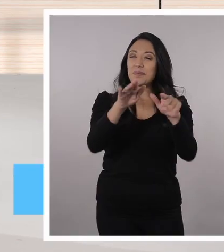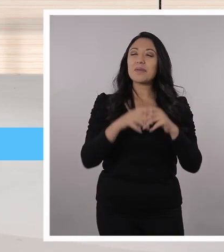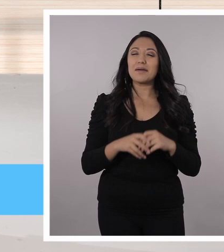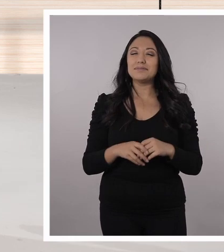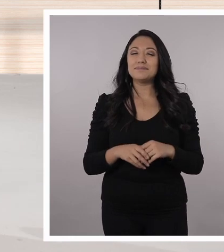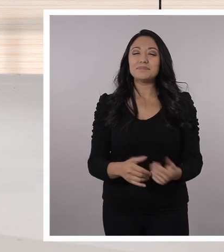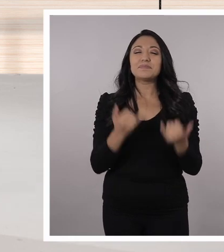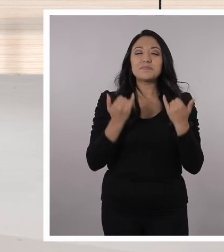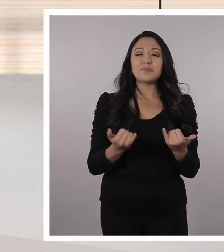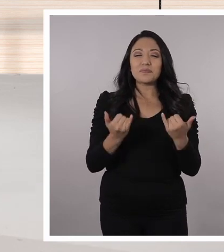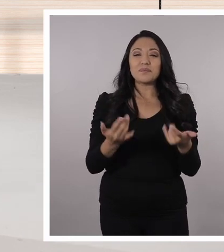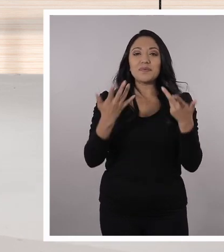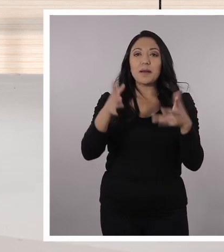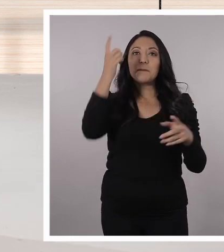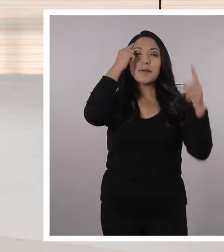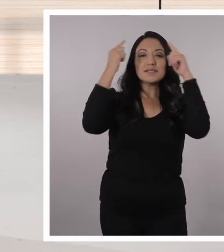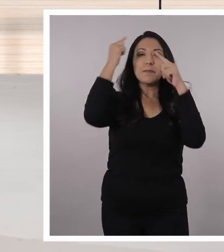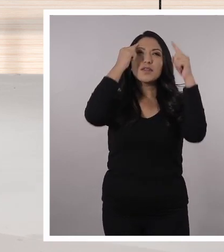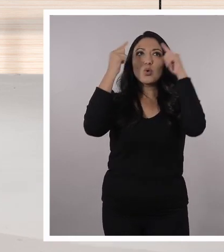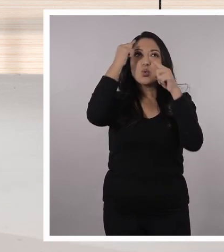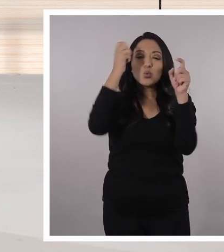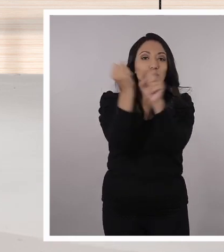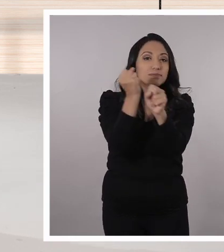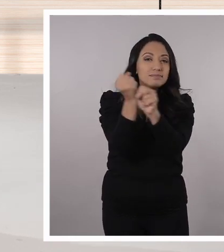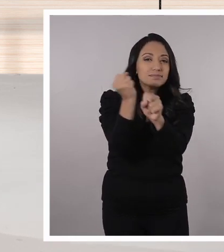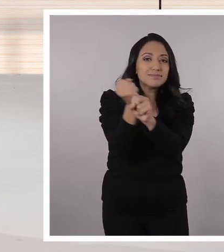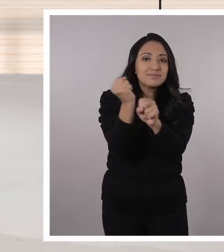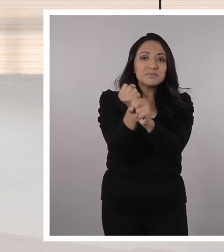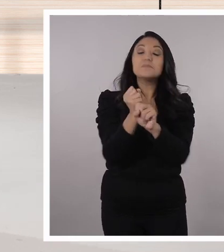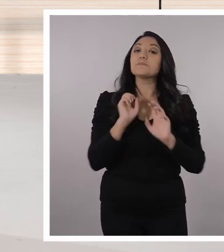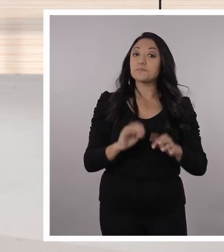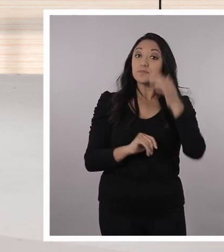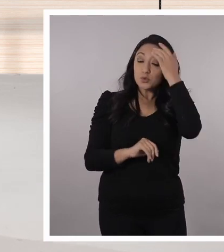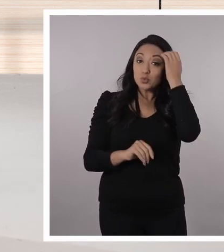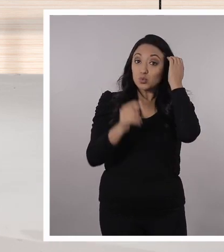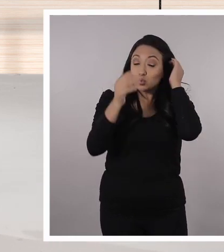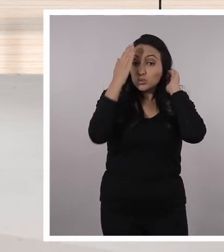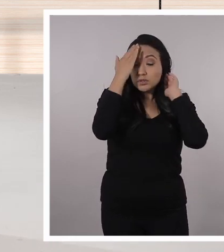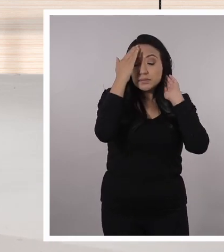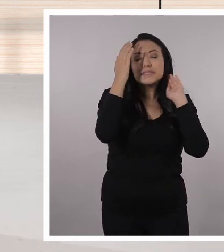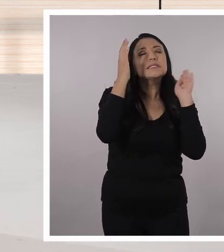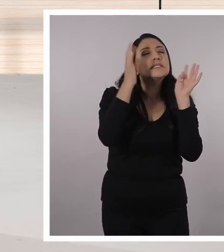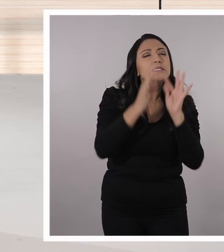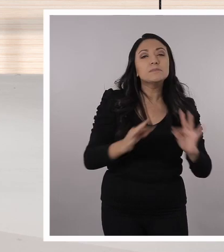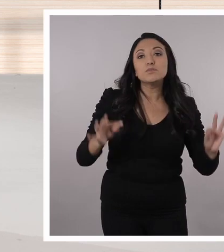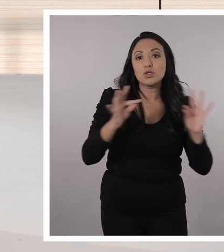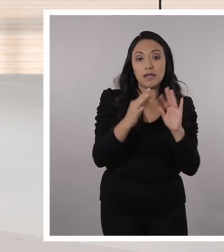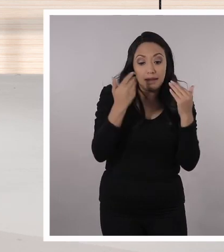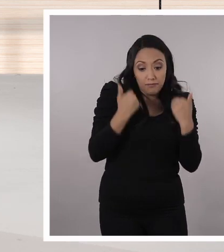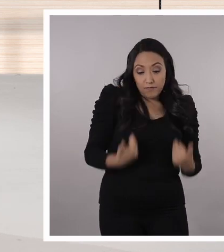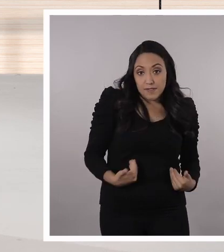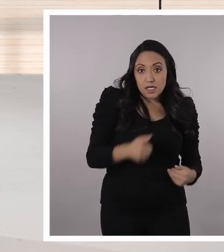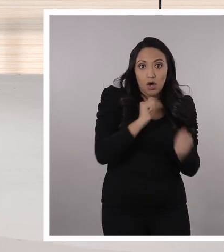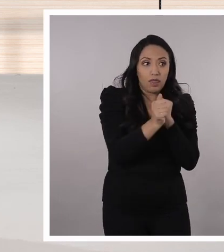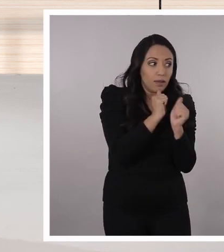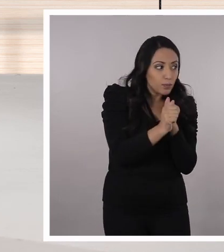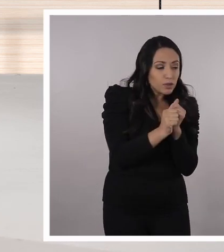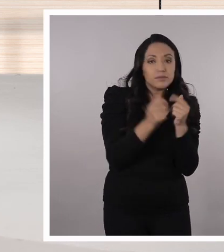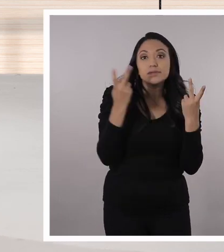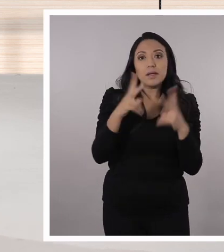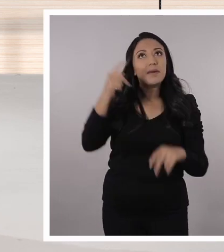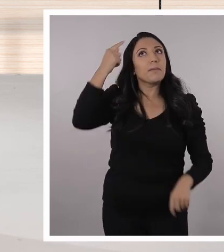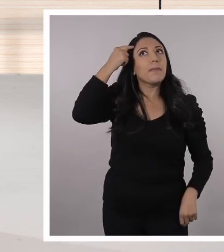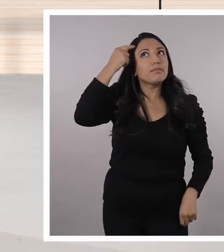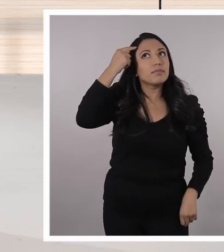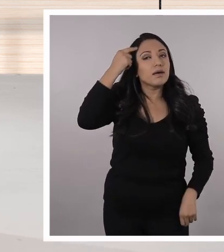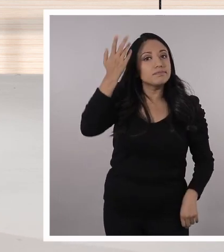Chicos y chicas, es momento de nuestra rutina de pensamiento. Recuerden que tan importante es ejercitarse físicamente como ejercitar